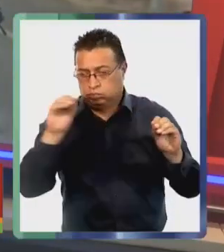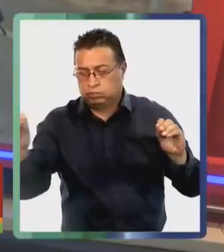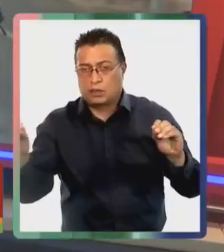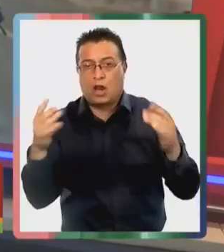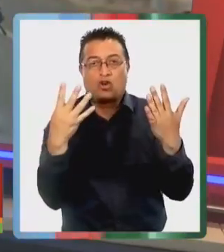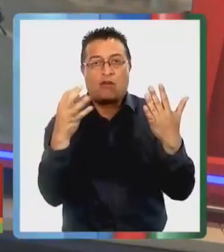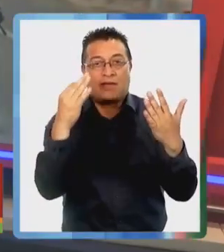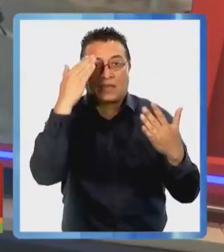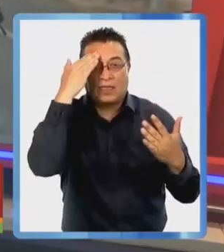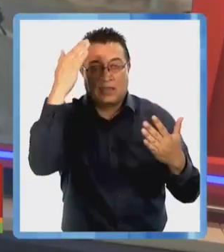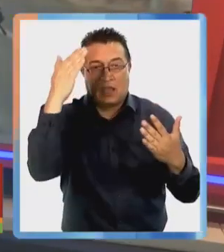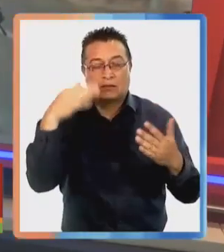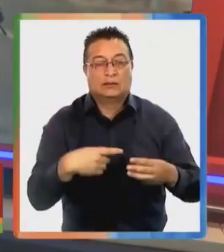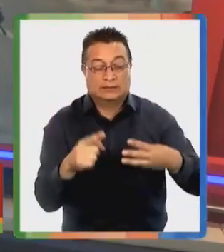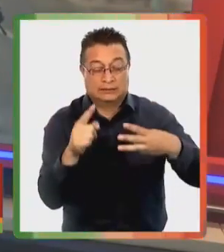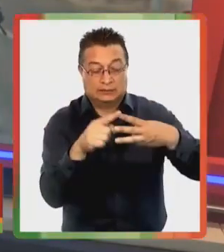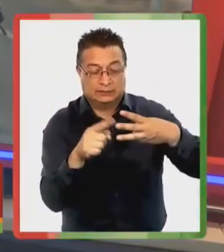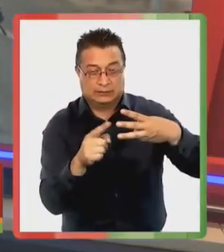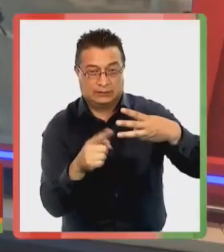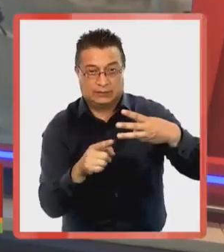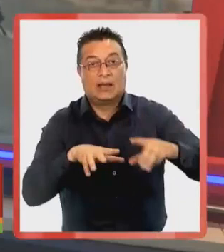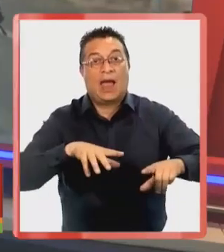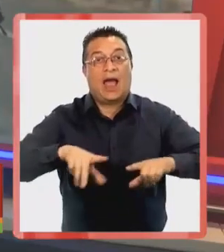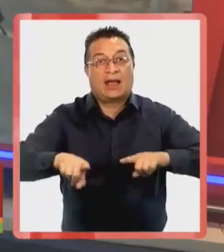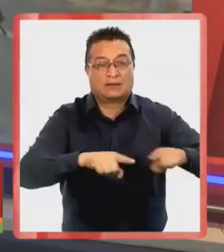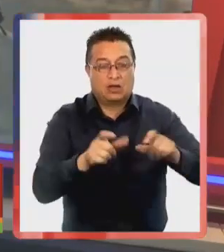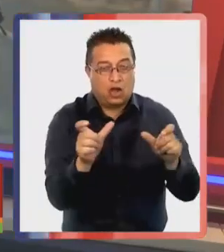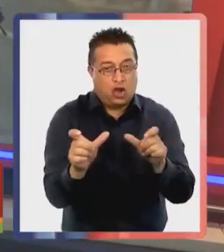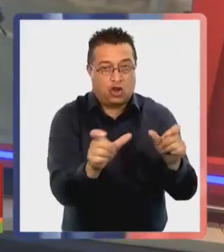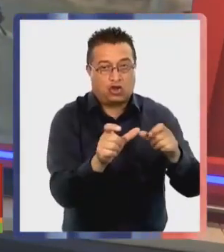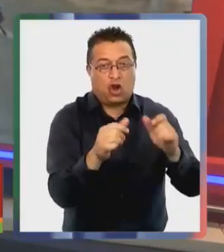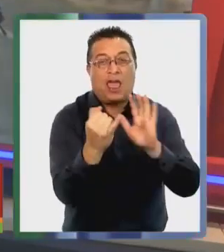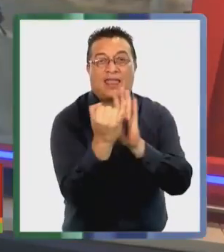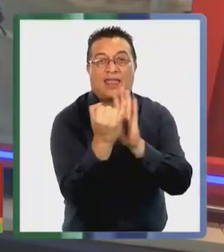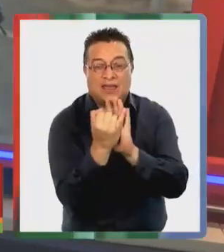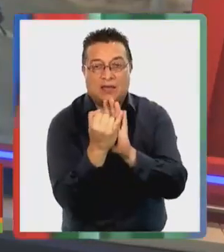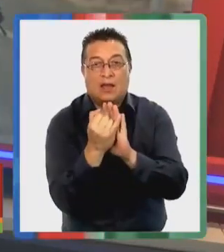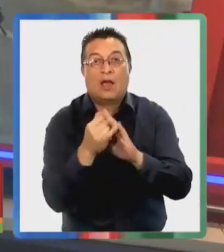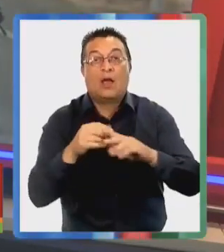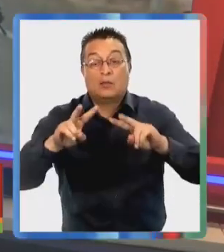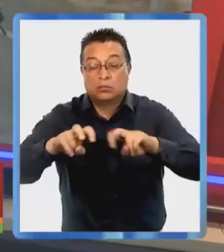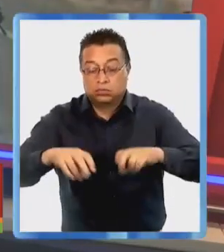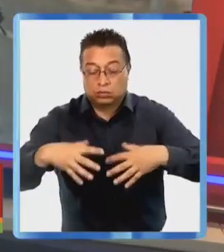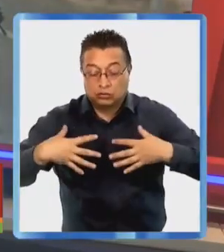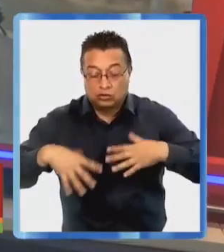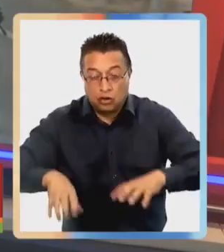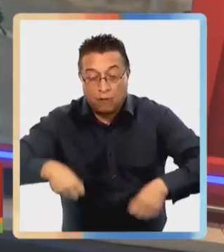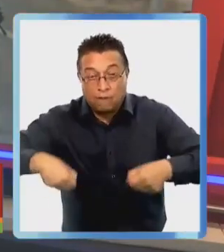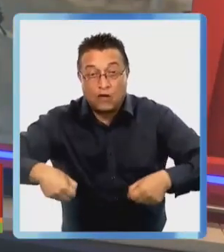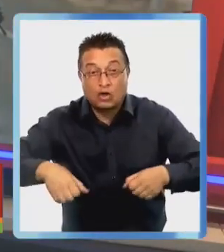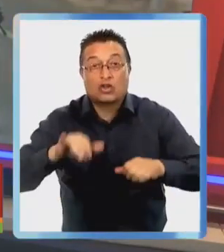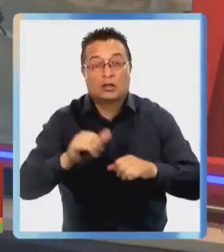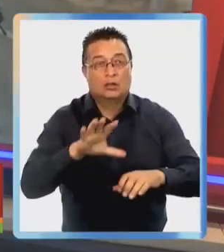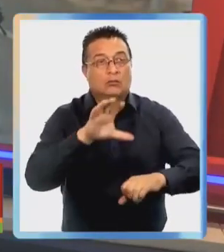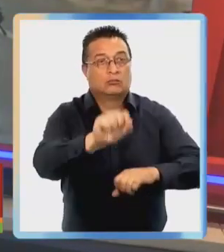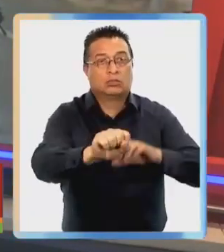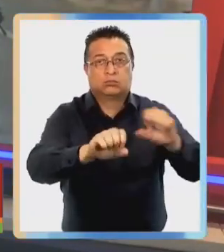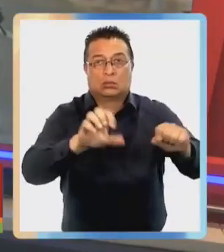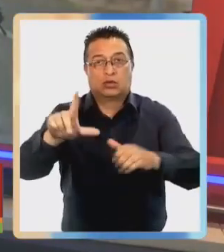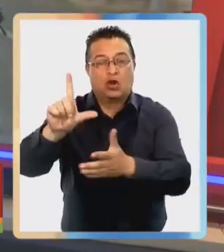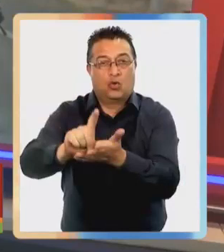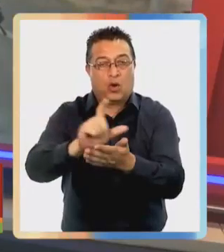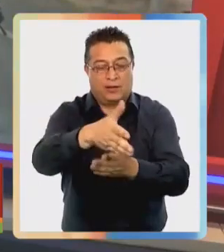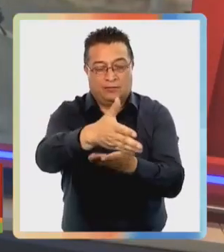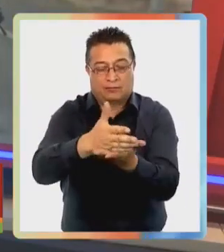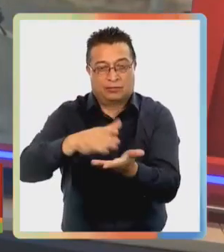actividades: controles de identidad, registro del equipaje y detenciones en zonas sensibles de la frontera con Perú y Bolivia. Con el informe